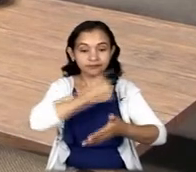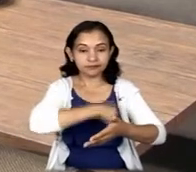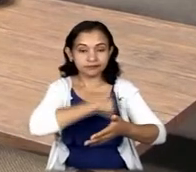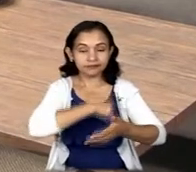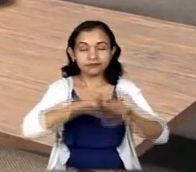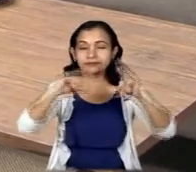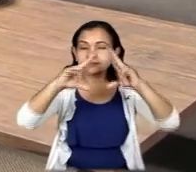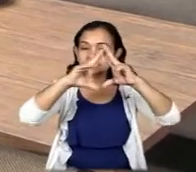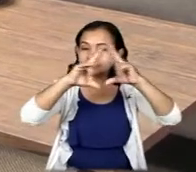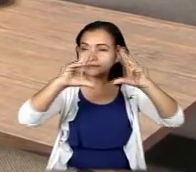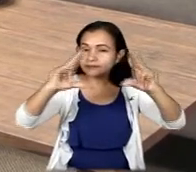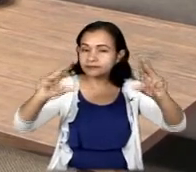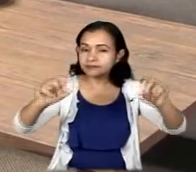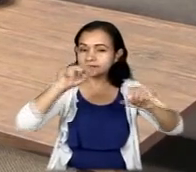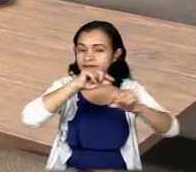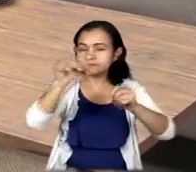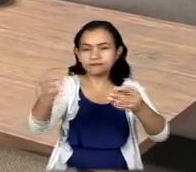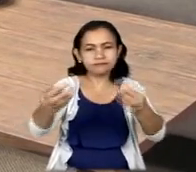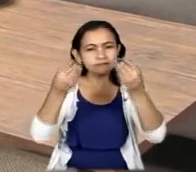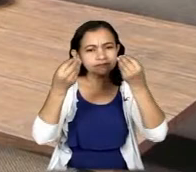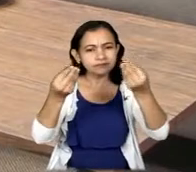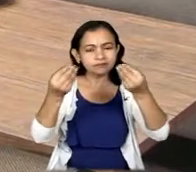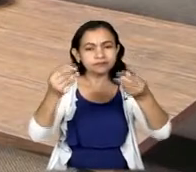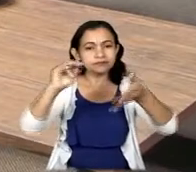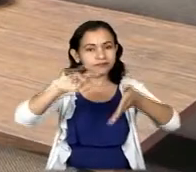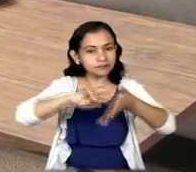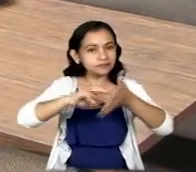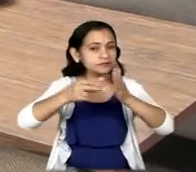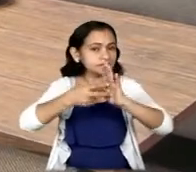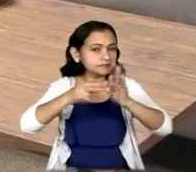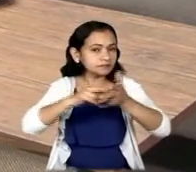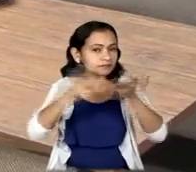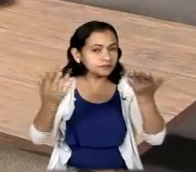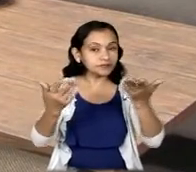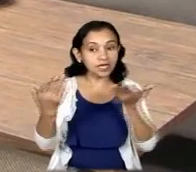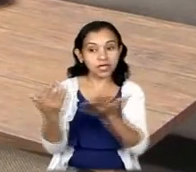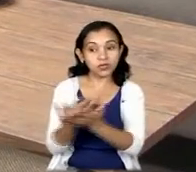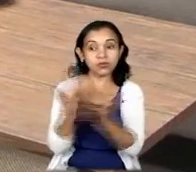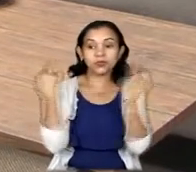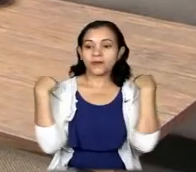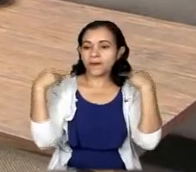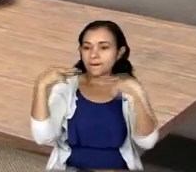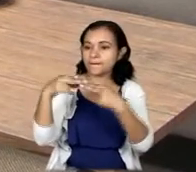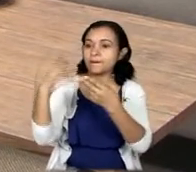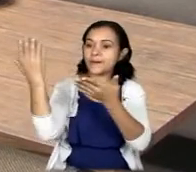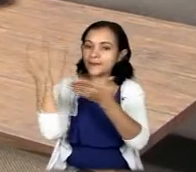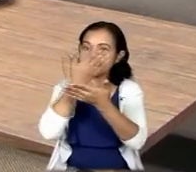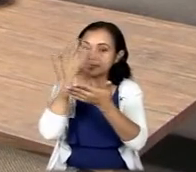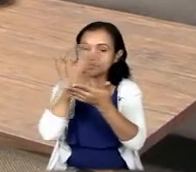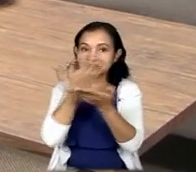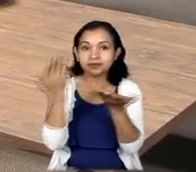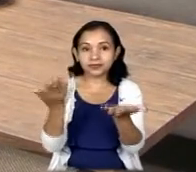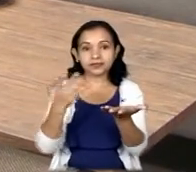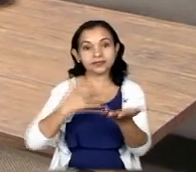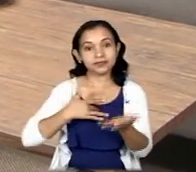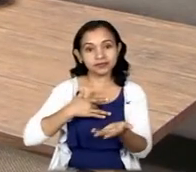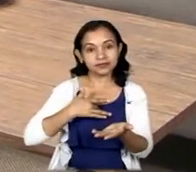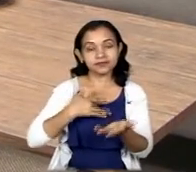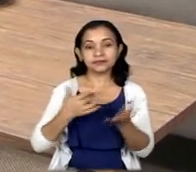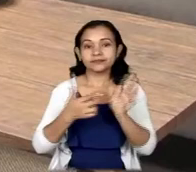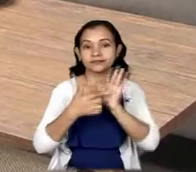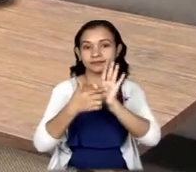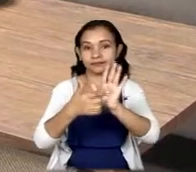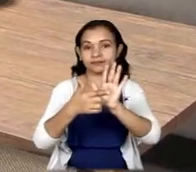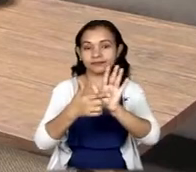Nicaragua. Pero realmente eso implicaba la formación de docentes. Precisamente. Y es, por ejemplo, fíjate